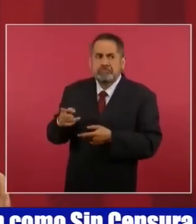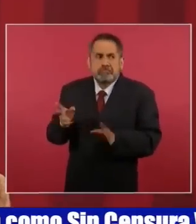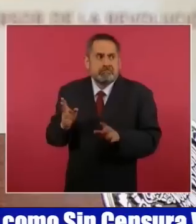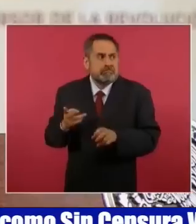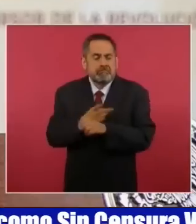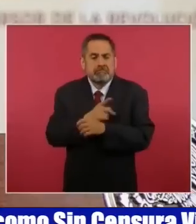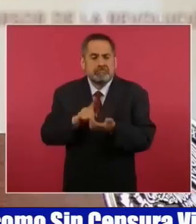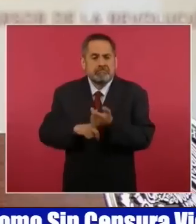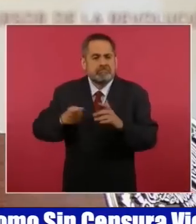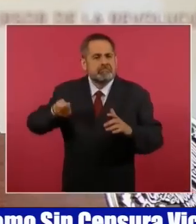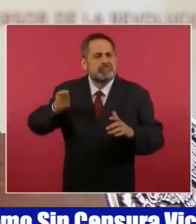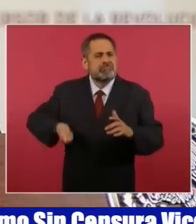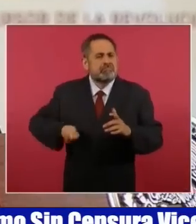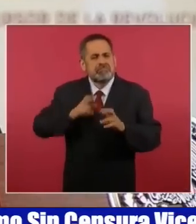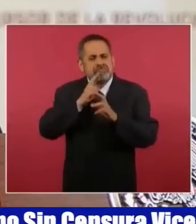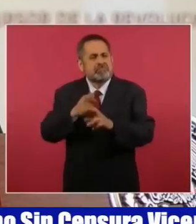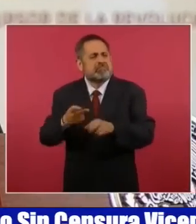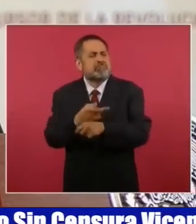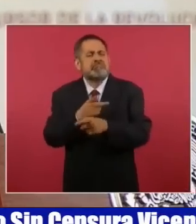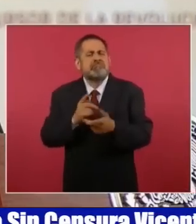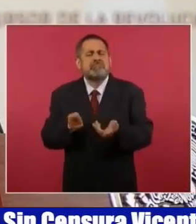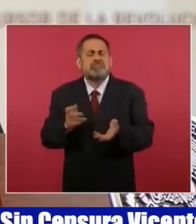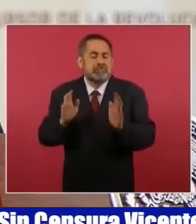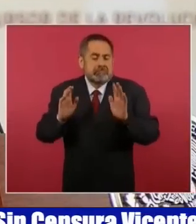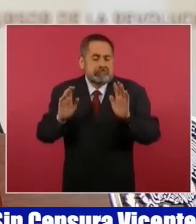todavía sobre el resultado.